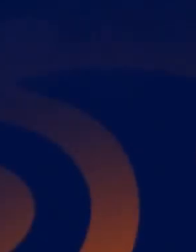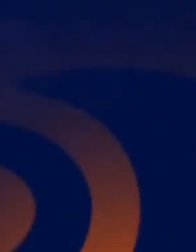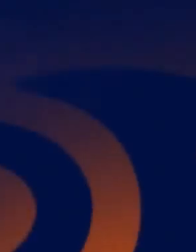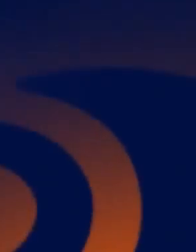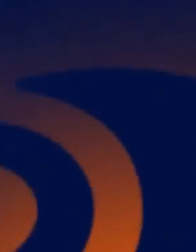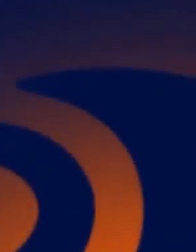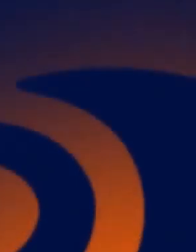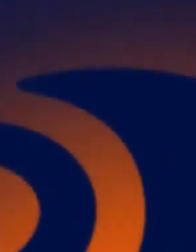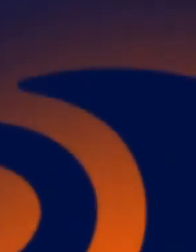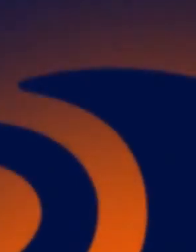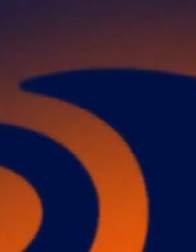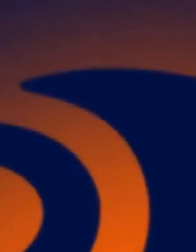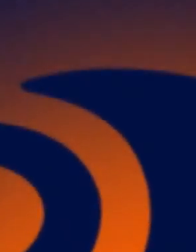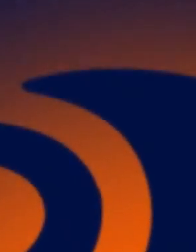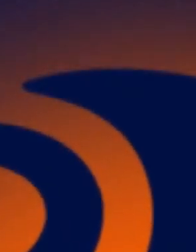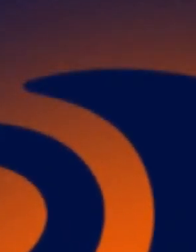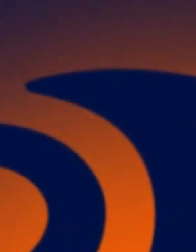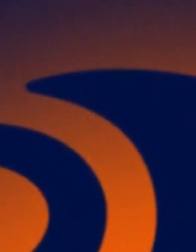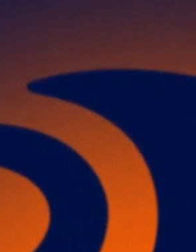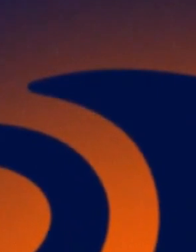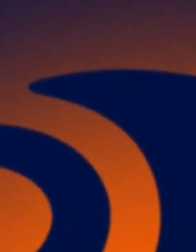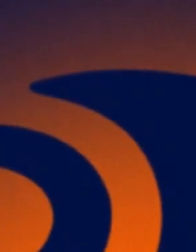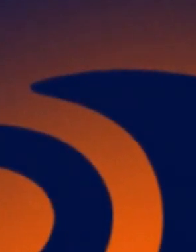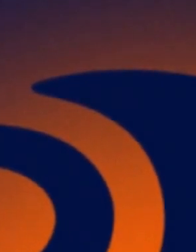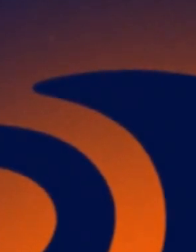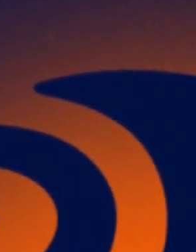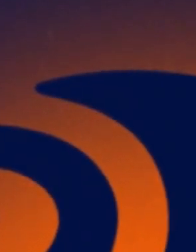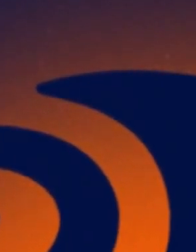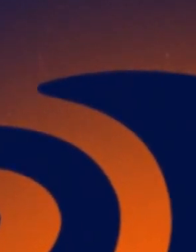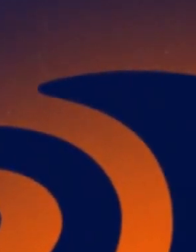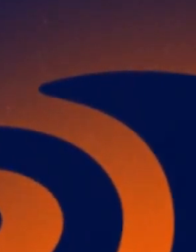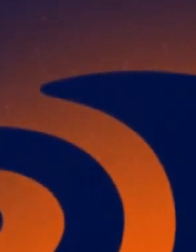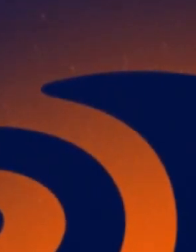Estás viendo RTVC Noticias.